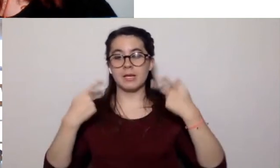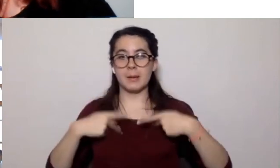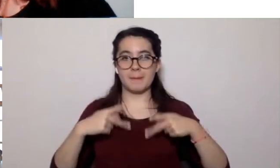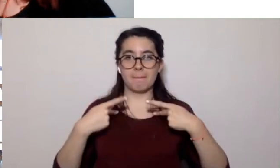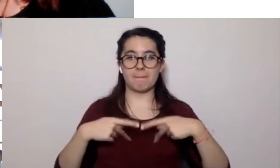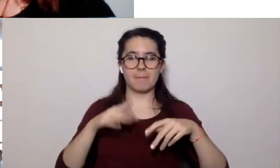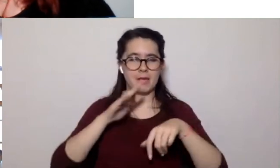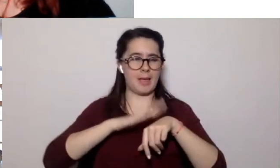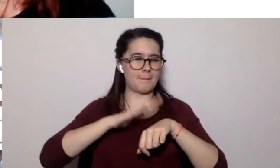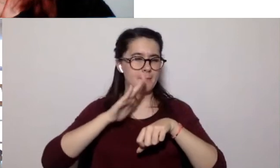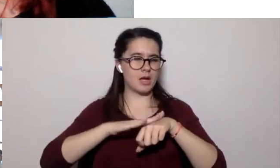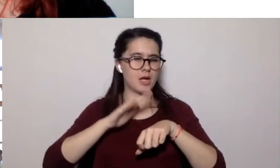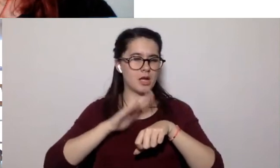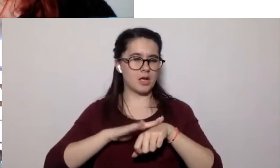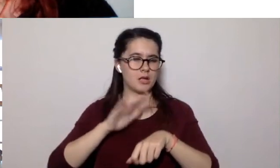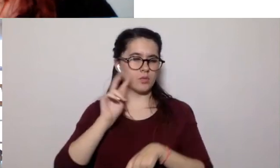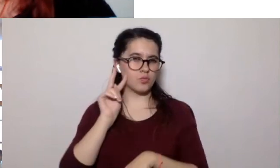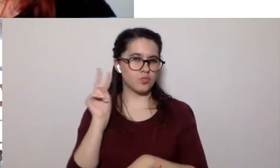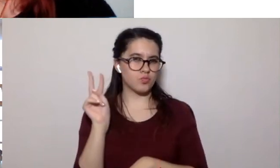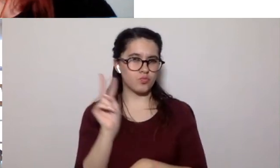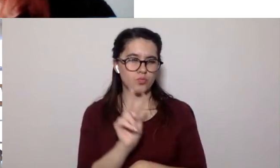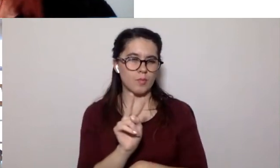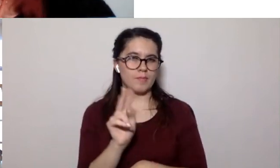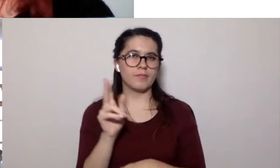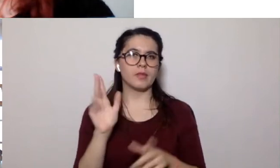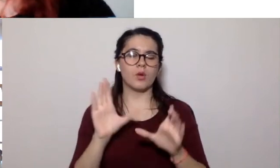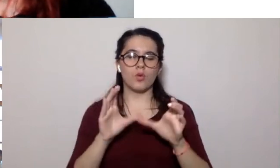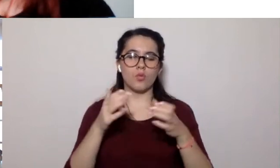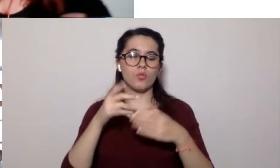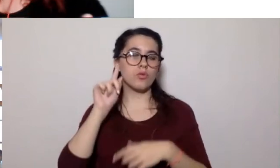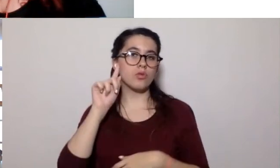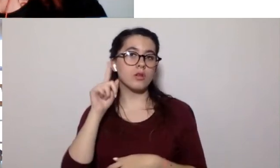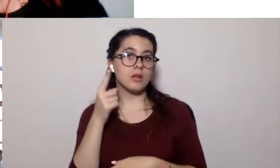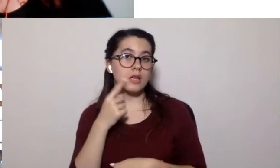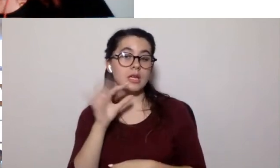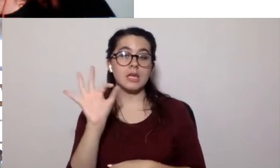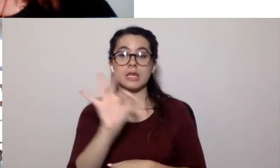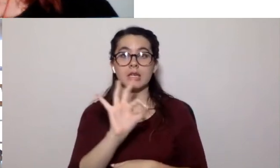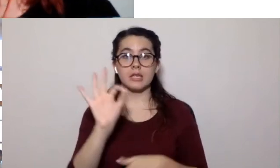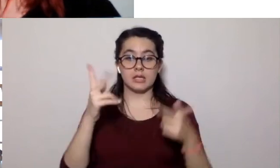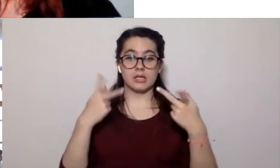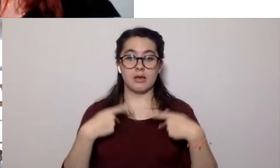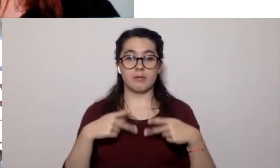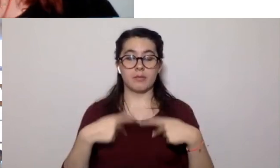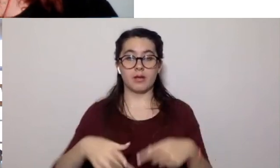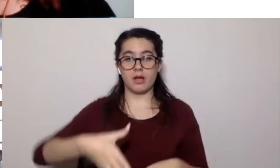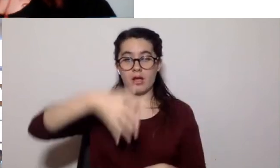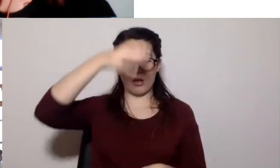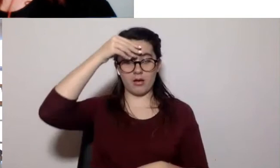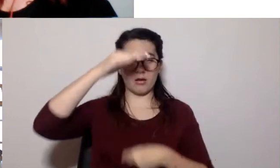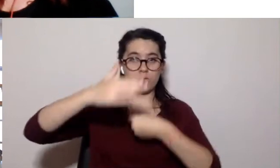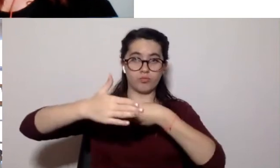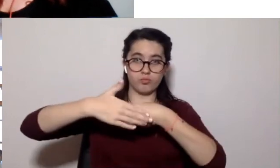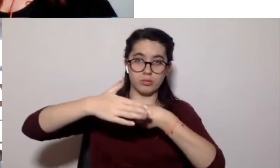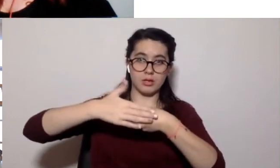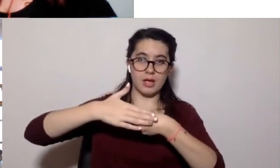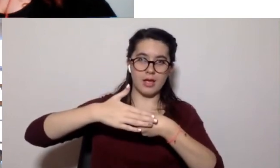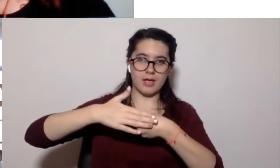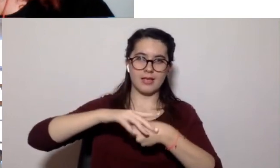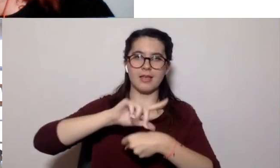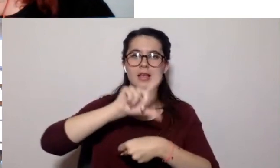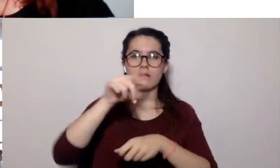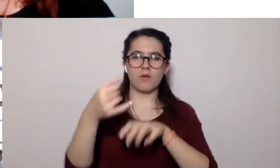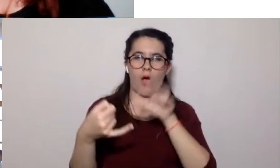las personas de la comunidad sorda y a quienes puedan aprender en Cadabra. Vamos a poner al final también